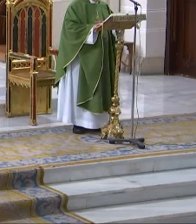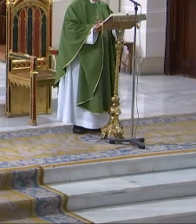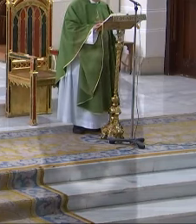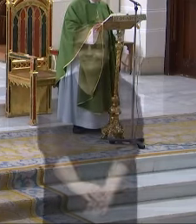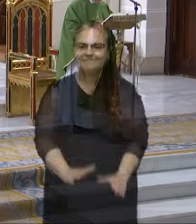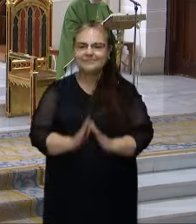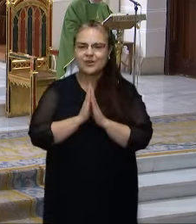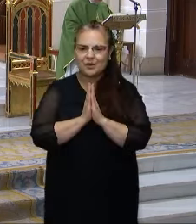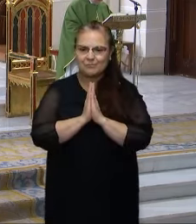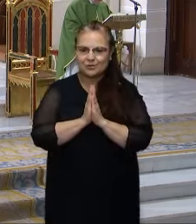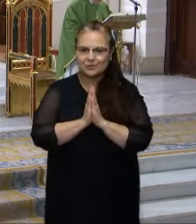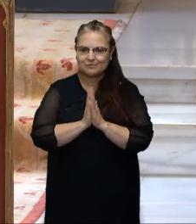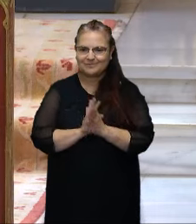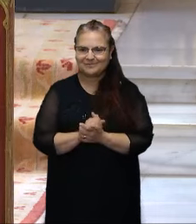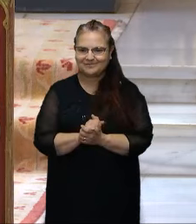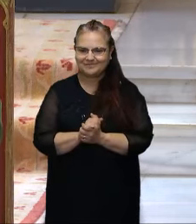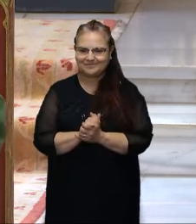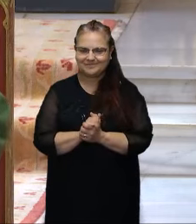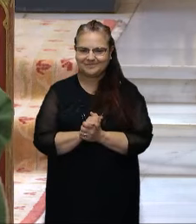Oremos.